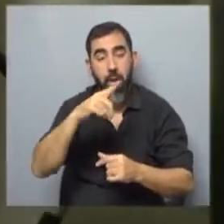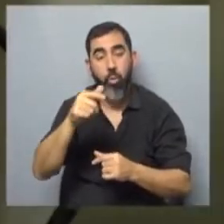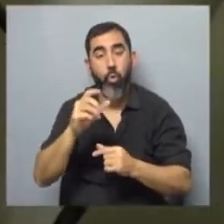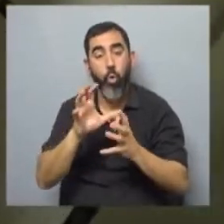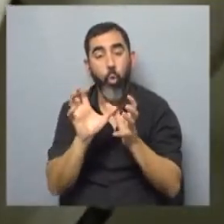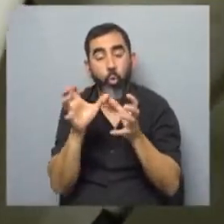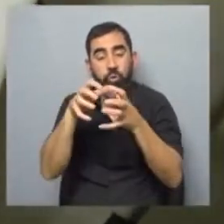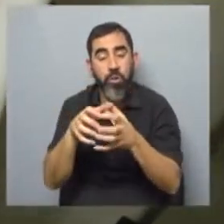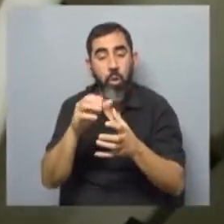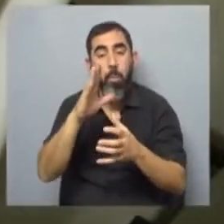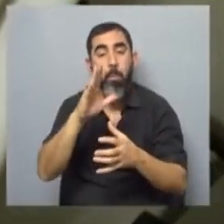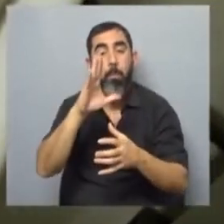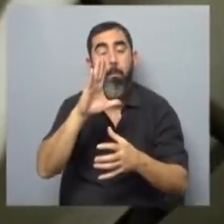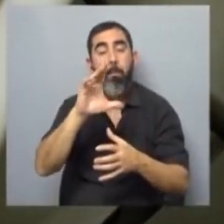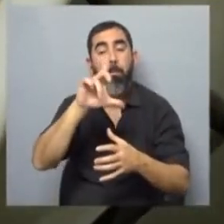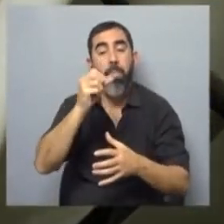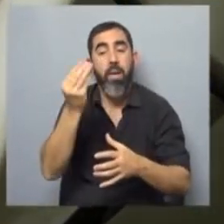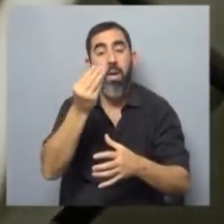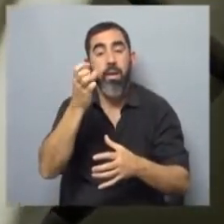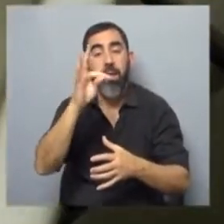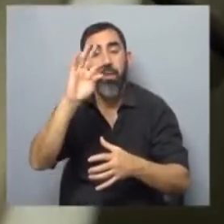concentrado plaquetario.